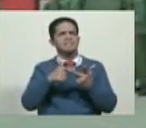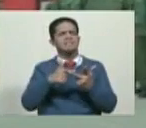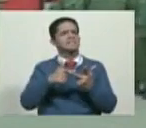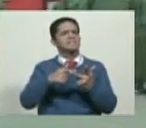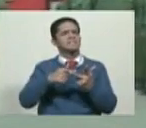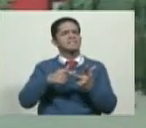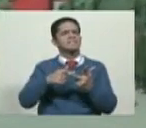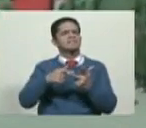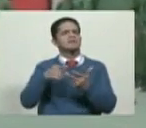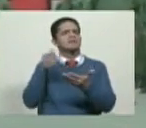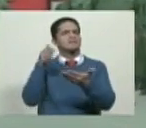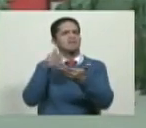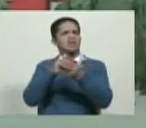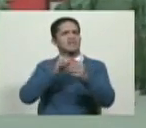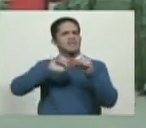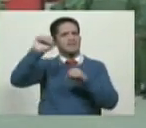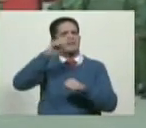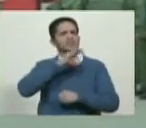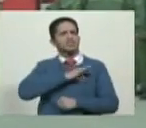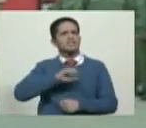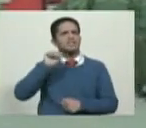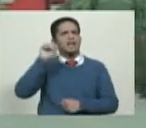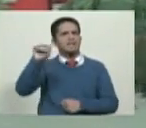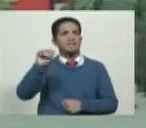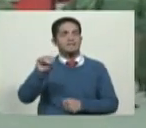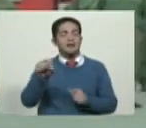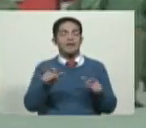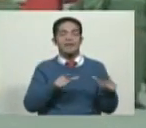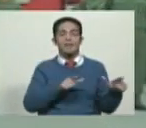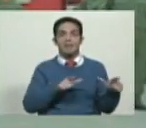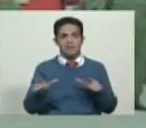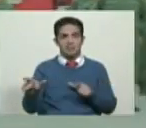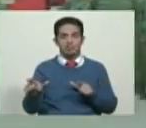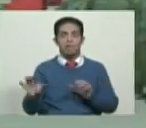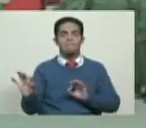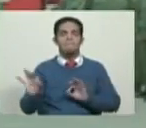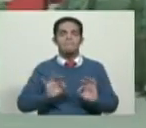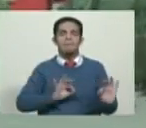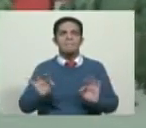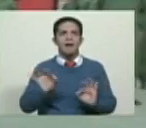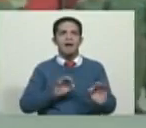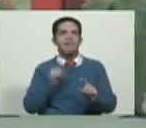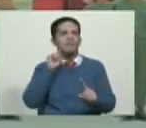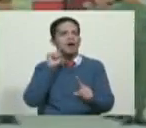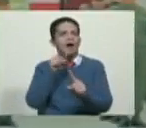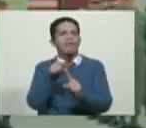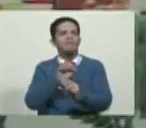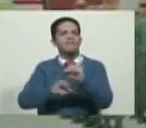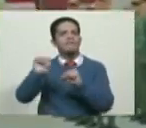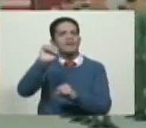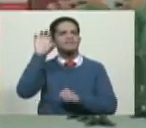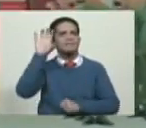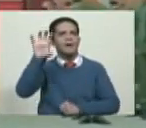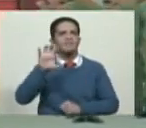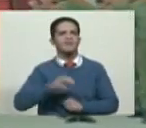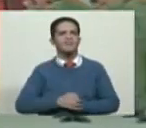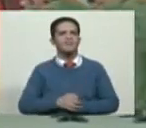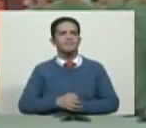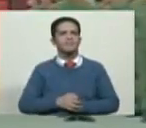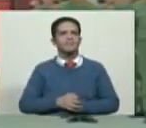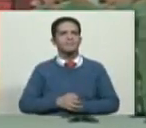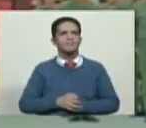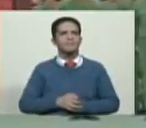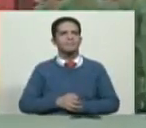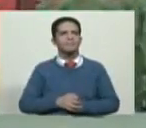antiimperialista, socialista, listos y preparados para la defensa de la patria. Consciente de